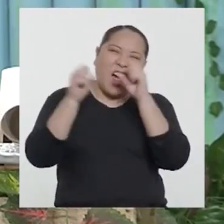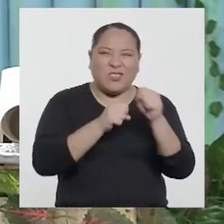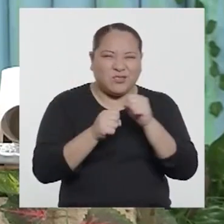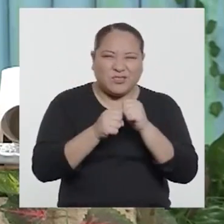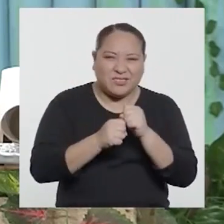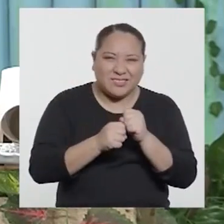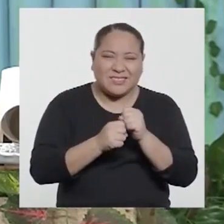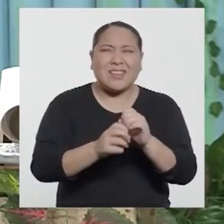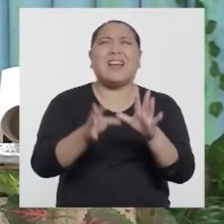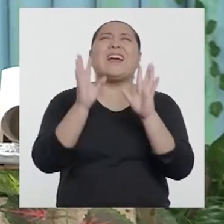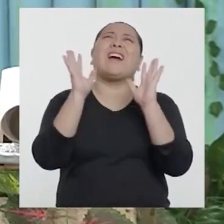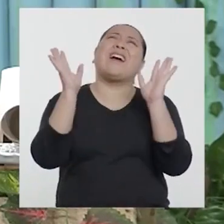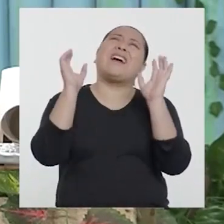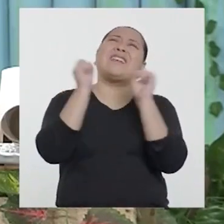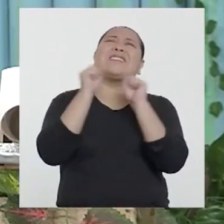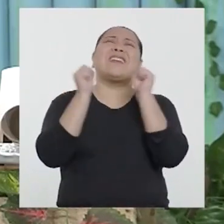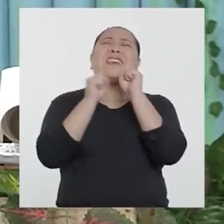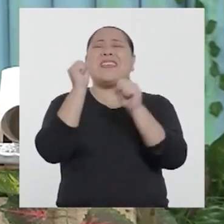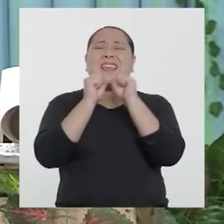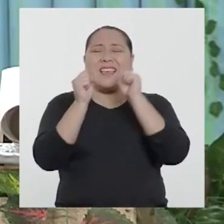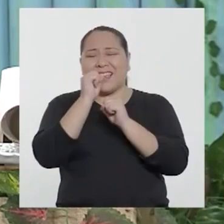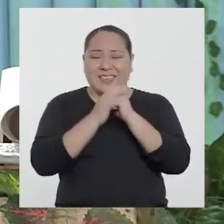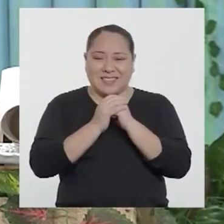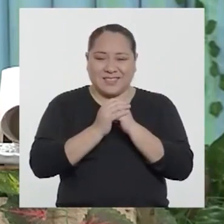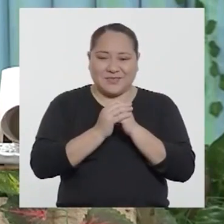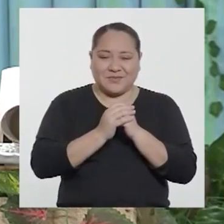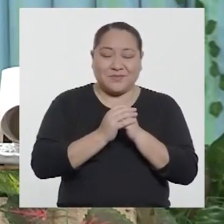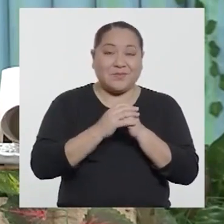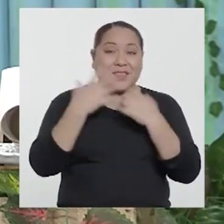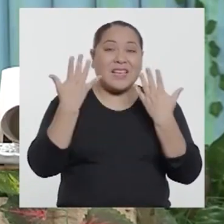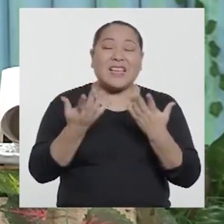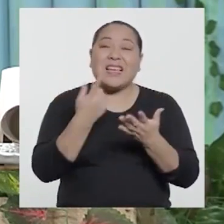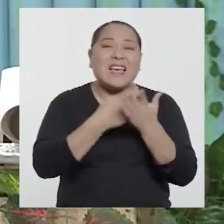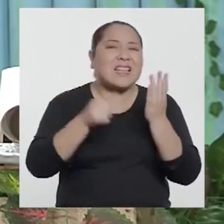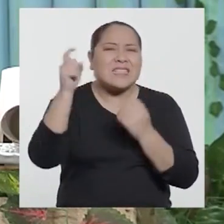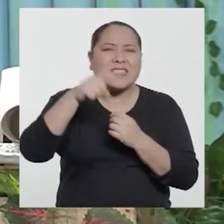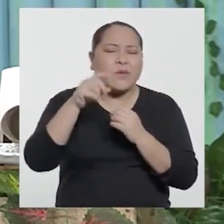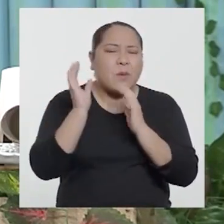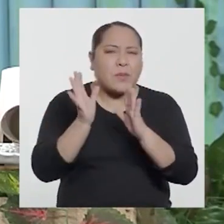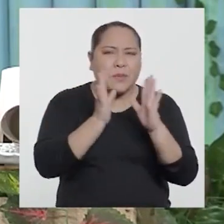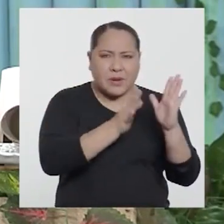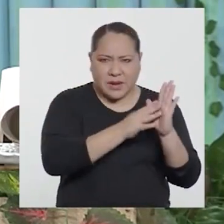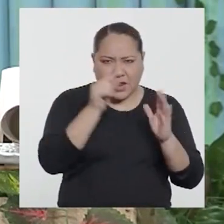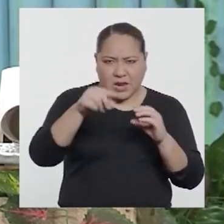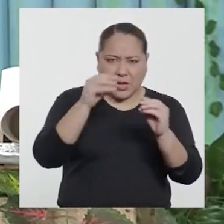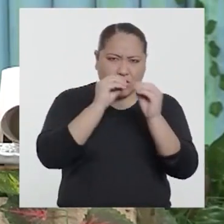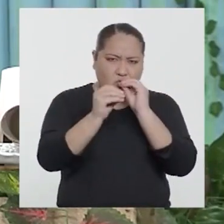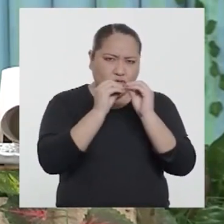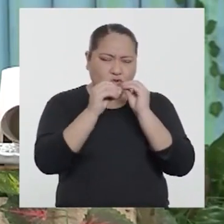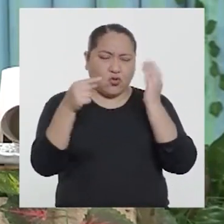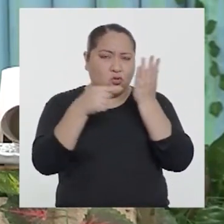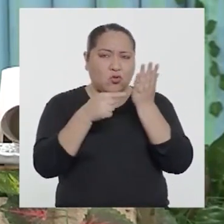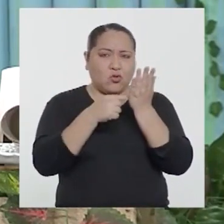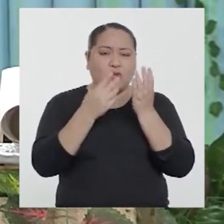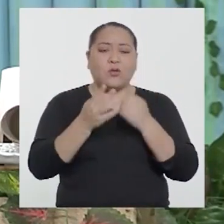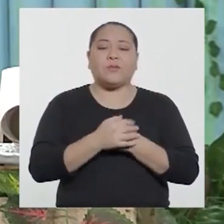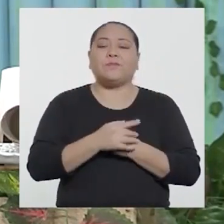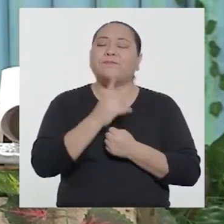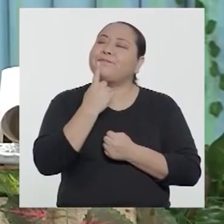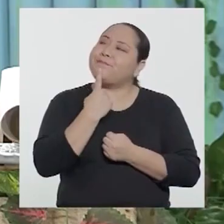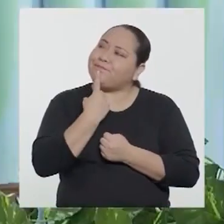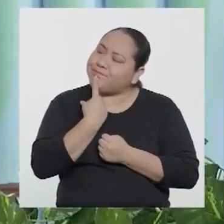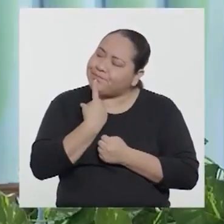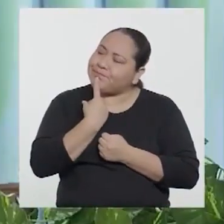¡Guau! ¡Y rar! ¡Por fin! ¿Qué debemos tener a la mano para elaborar nuestra solución tecnológica?